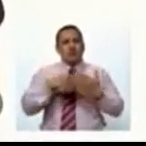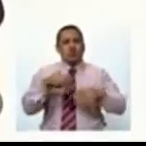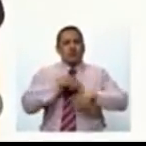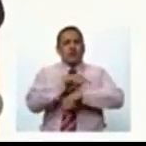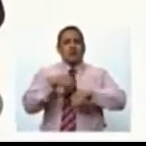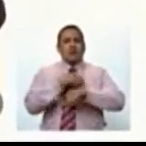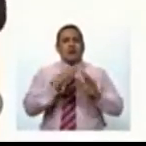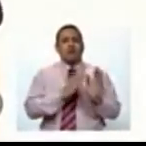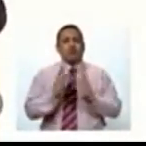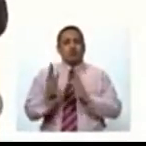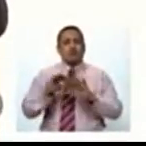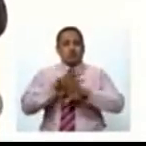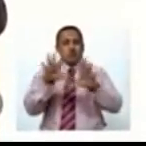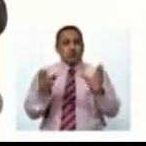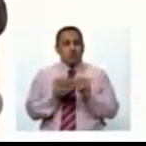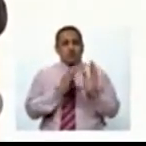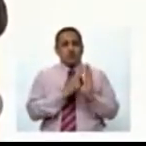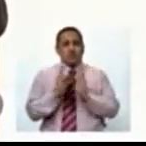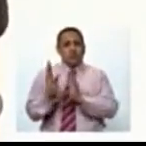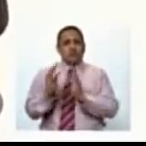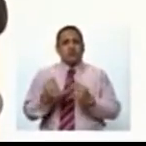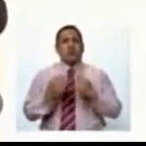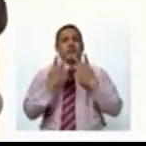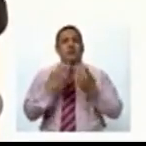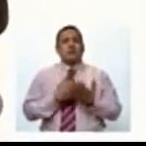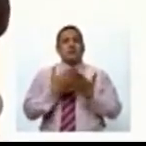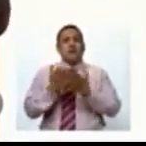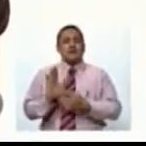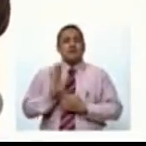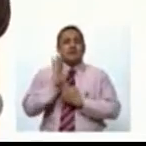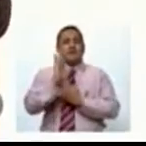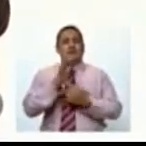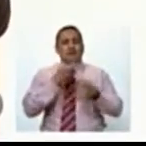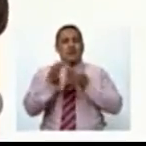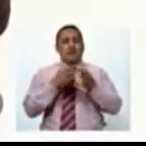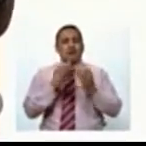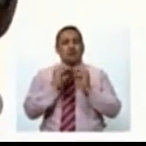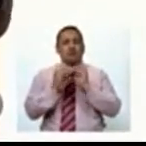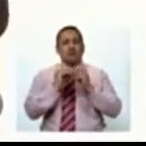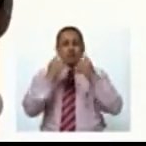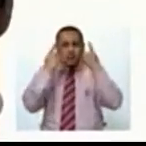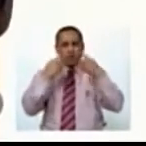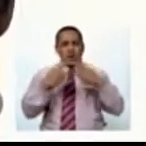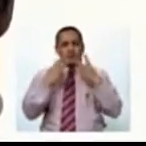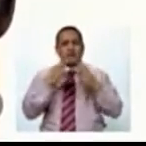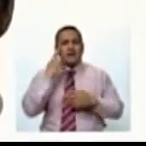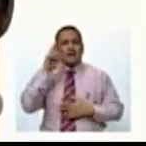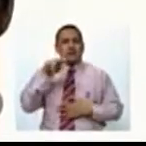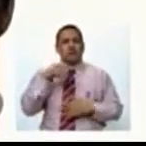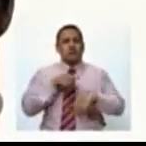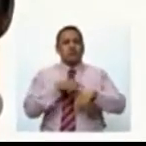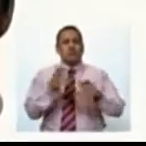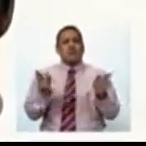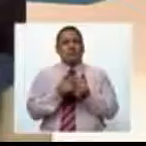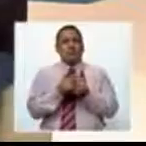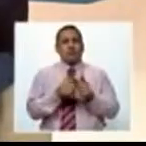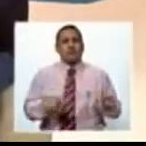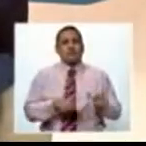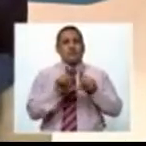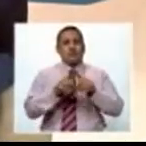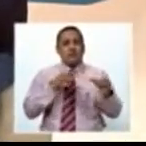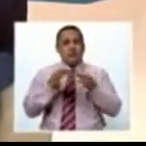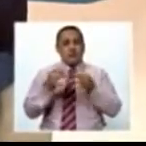del proceso. Toda esa duración del proceso se establece que debe ajustarse a determinada razonabilidad en plazos. ¿Recién ahí se